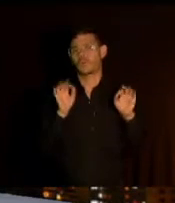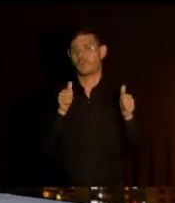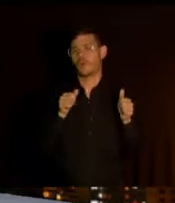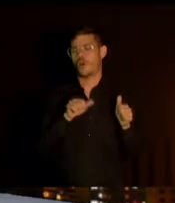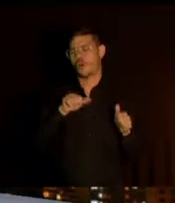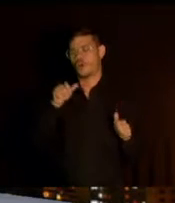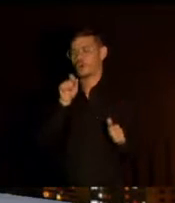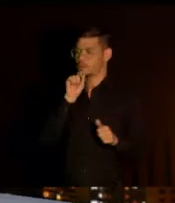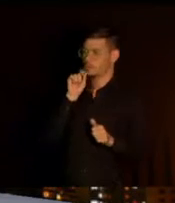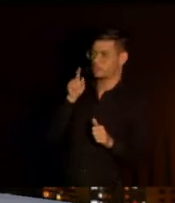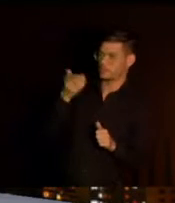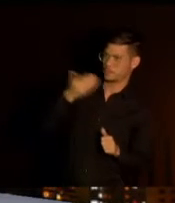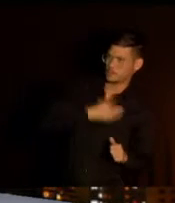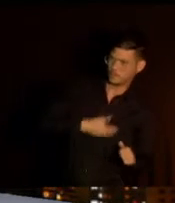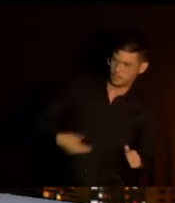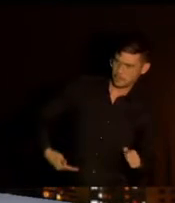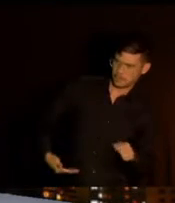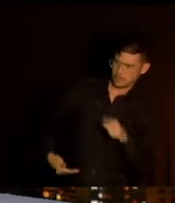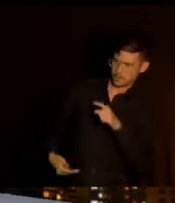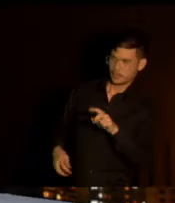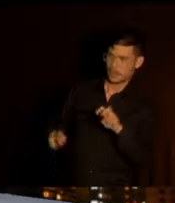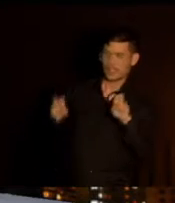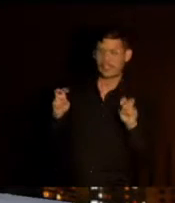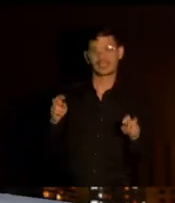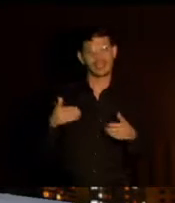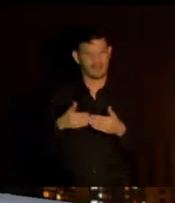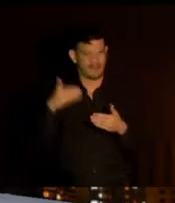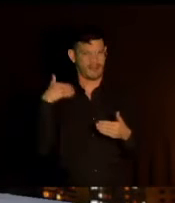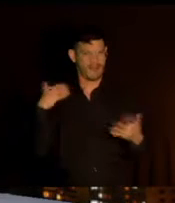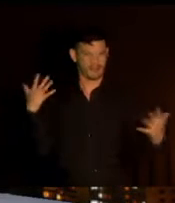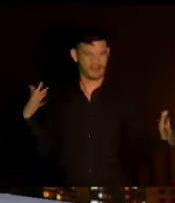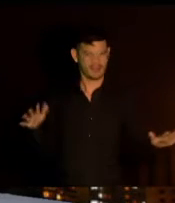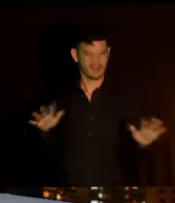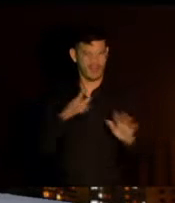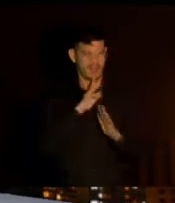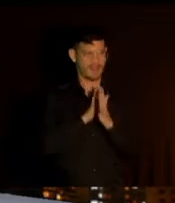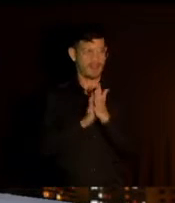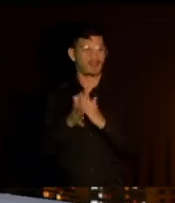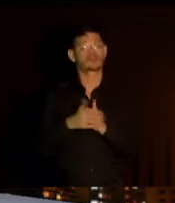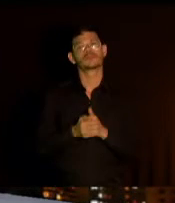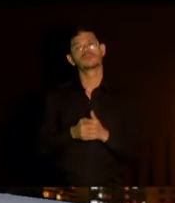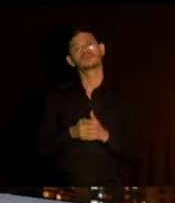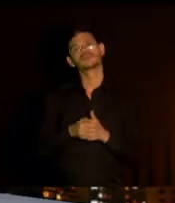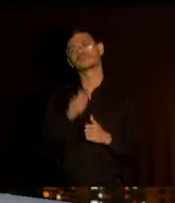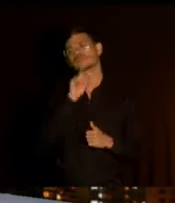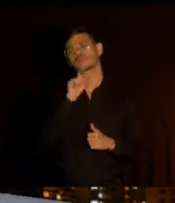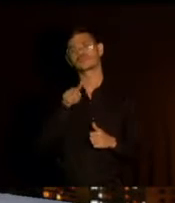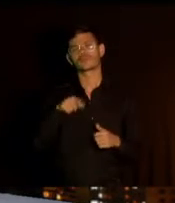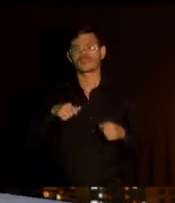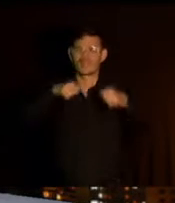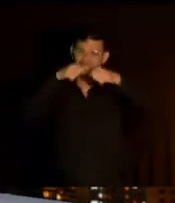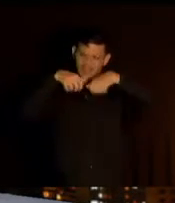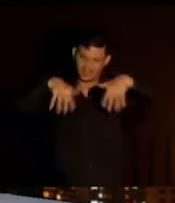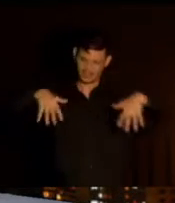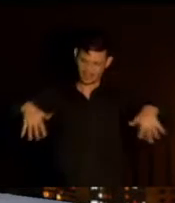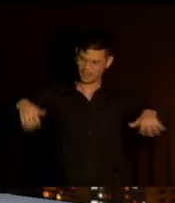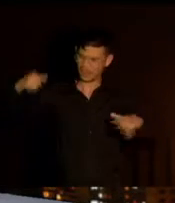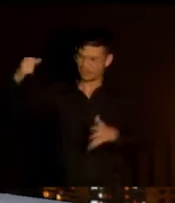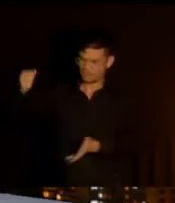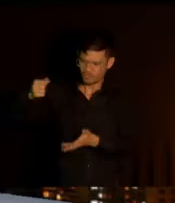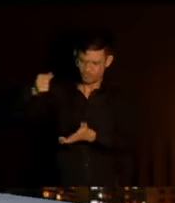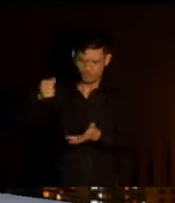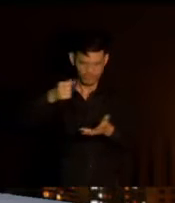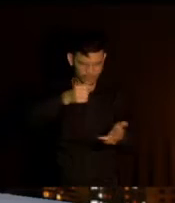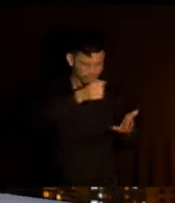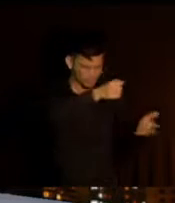César Ávila y tiene que ver con un tema que ya habíamos tocado. ¿Cuál es la estructura para la asignación de recursos para cada deporte